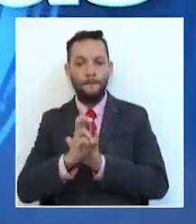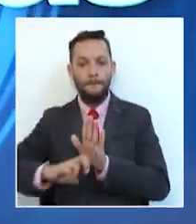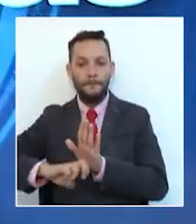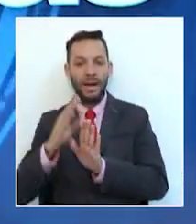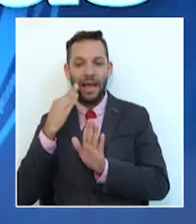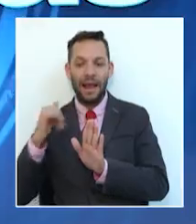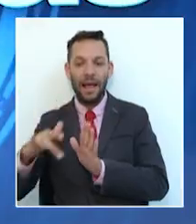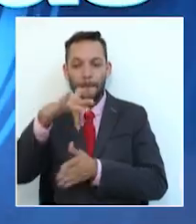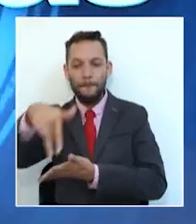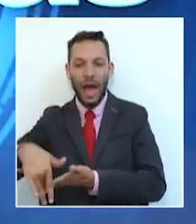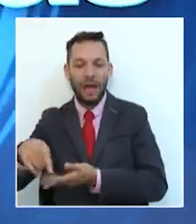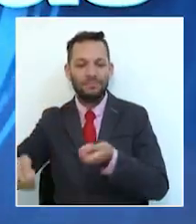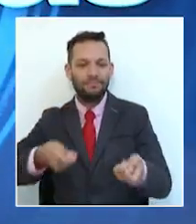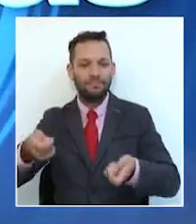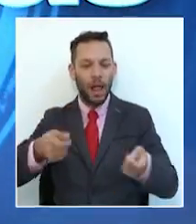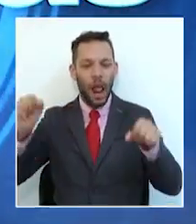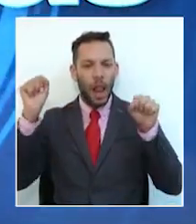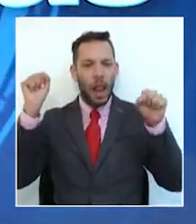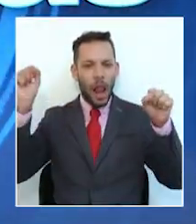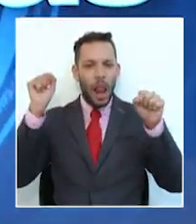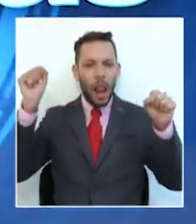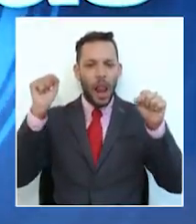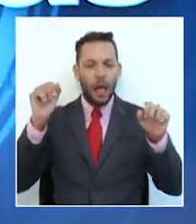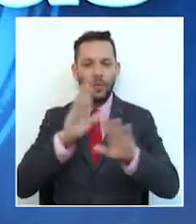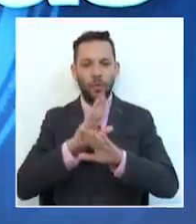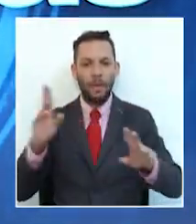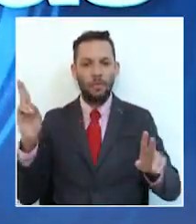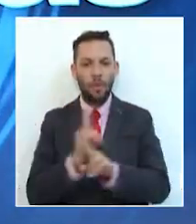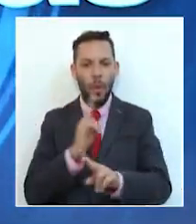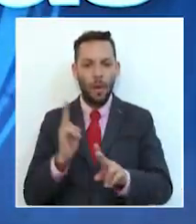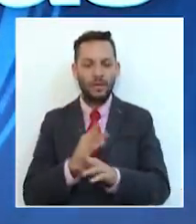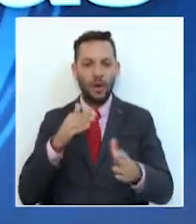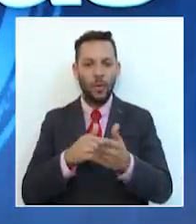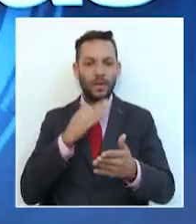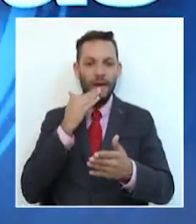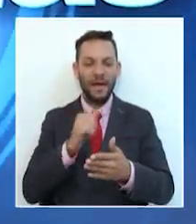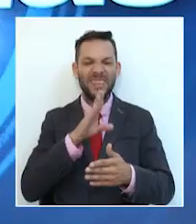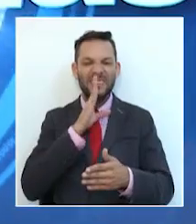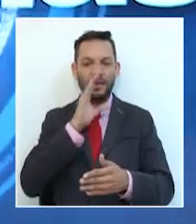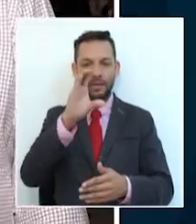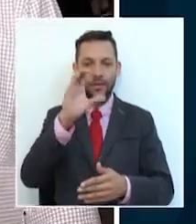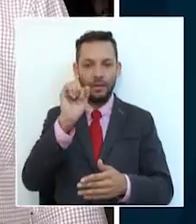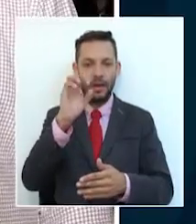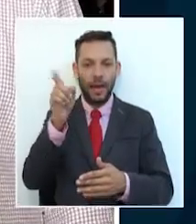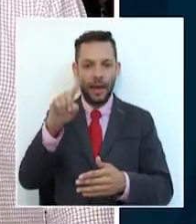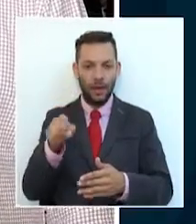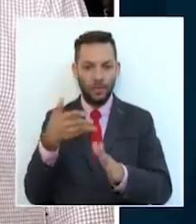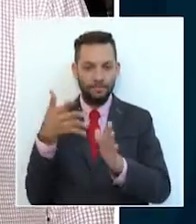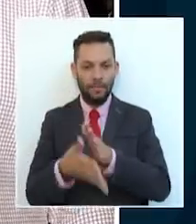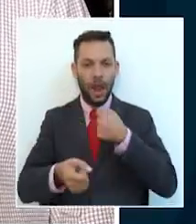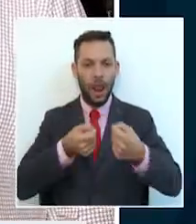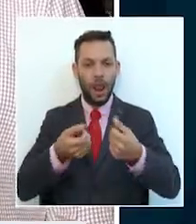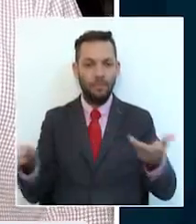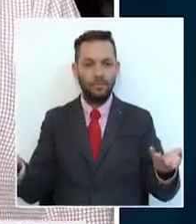de personas se dieron cita para protestar por los casos de maltrato. Los detalles con el periodista Carlos Aguirre.